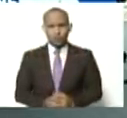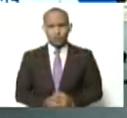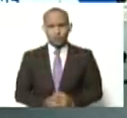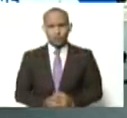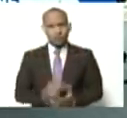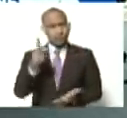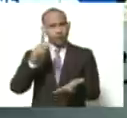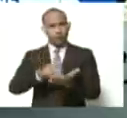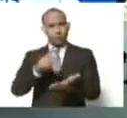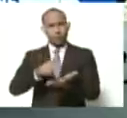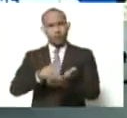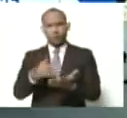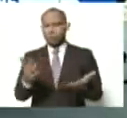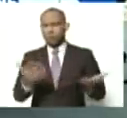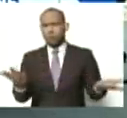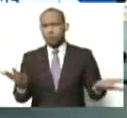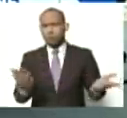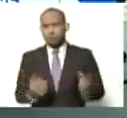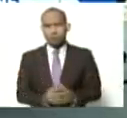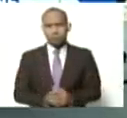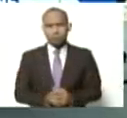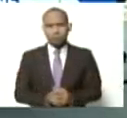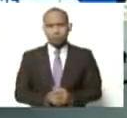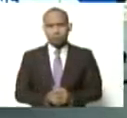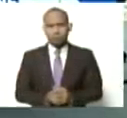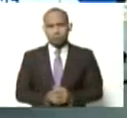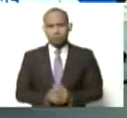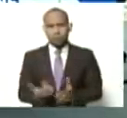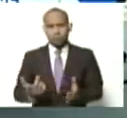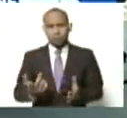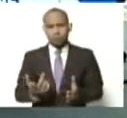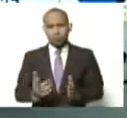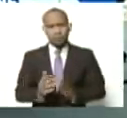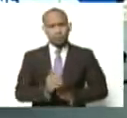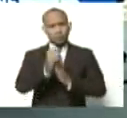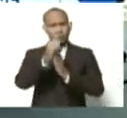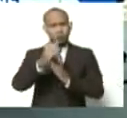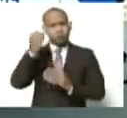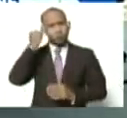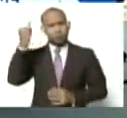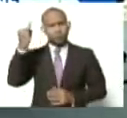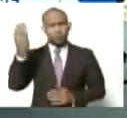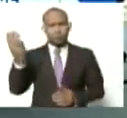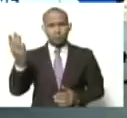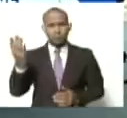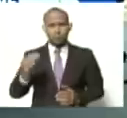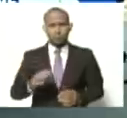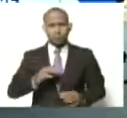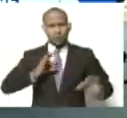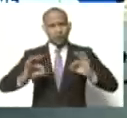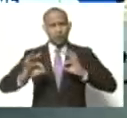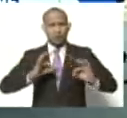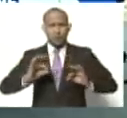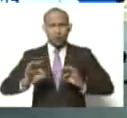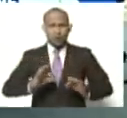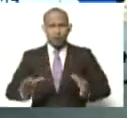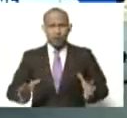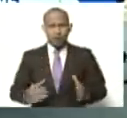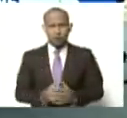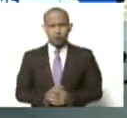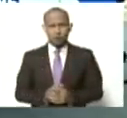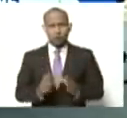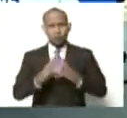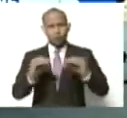la participación de la Dirección Nacional de Inteligencia, la DNI, en la preparación, en